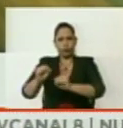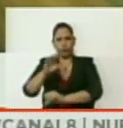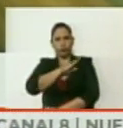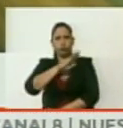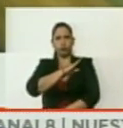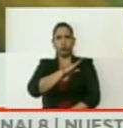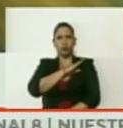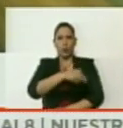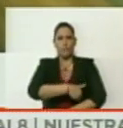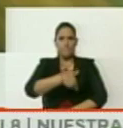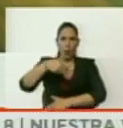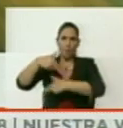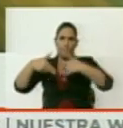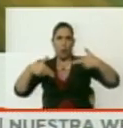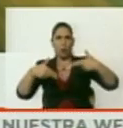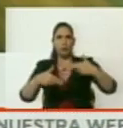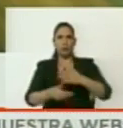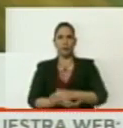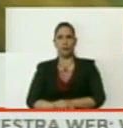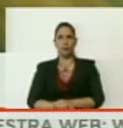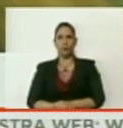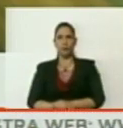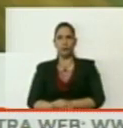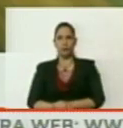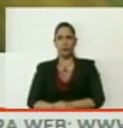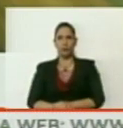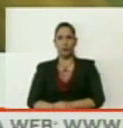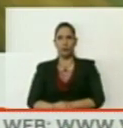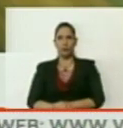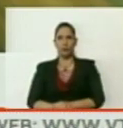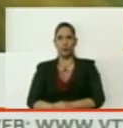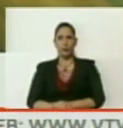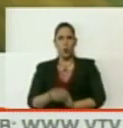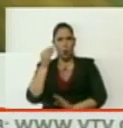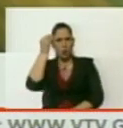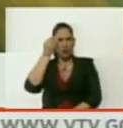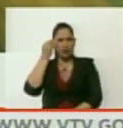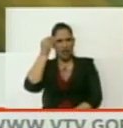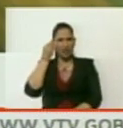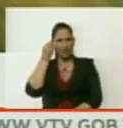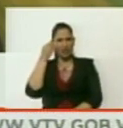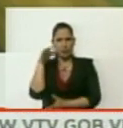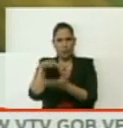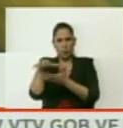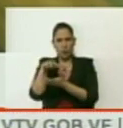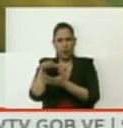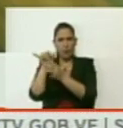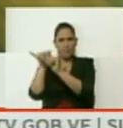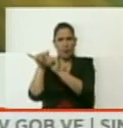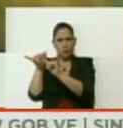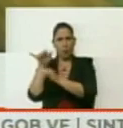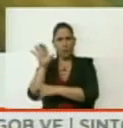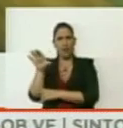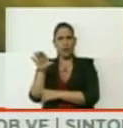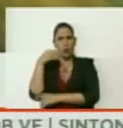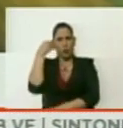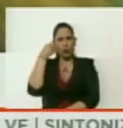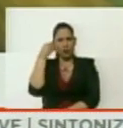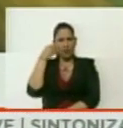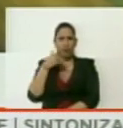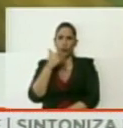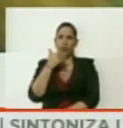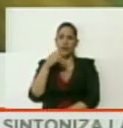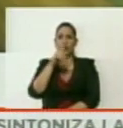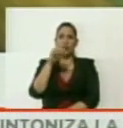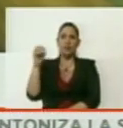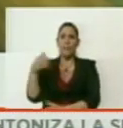de armas indiscriminada en su país. Concéntrese en los asuntos de su país, concéntrese en los casi 100 millones